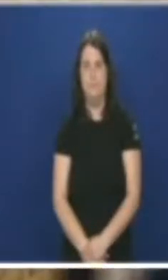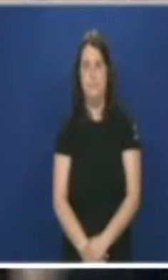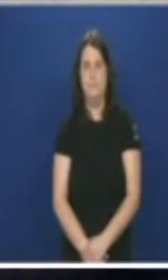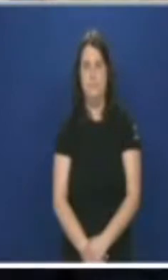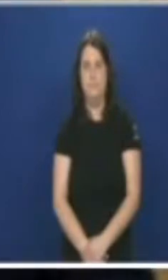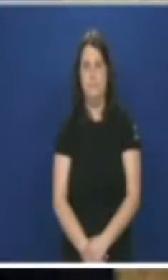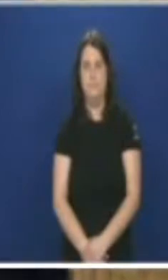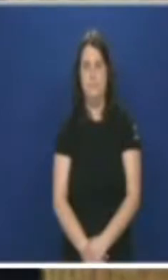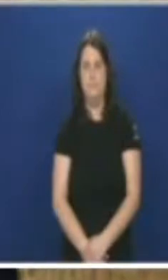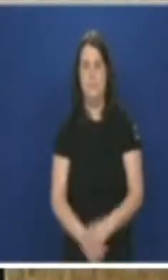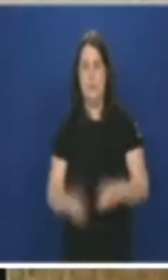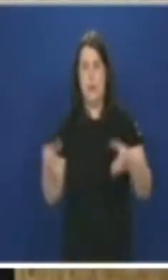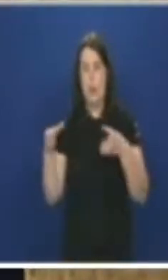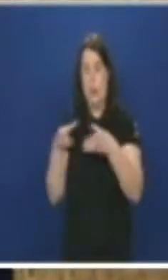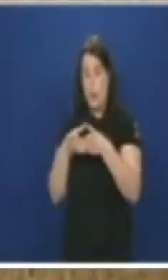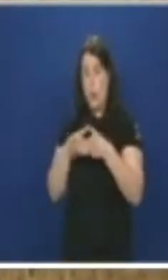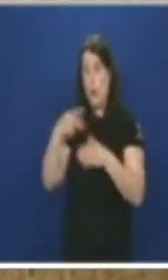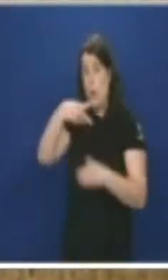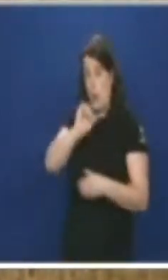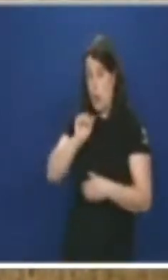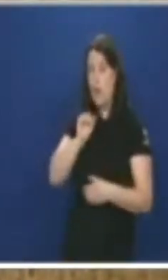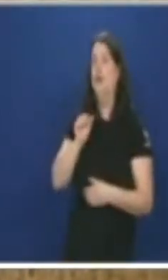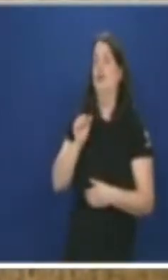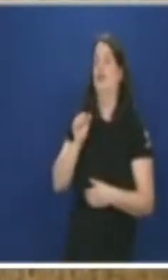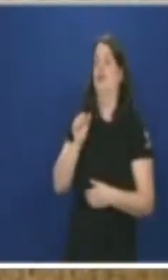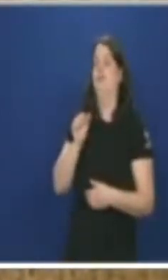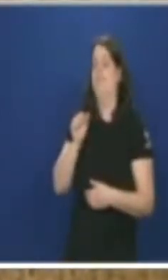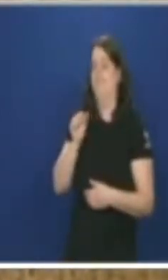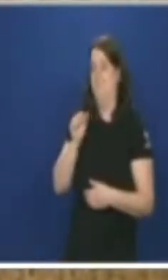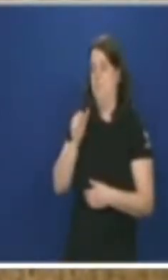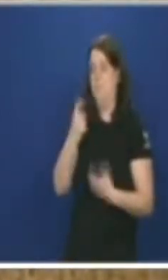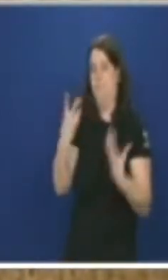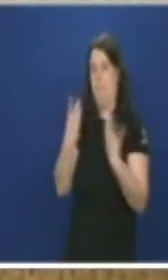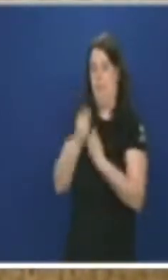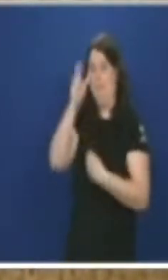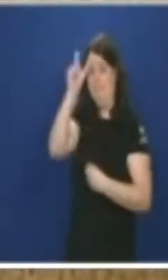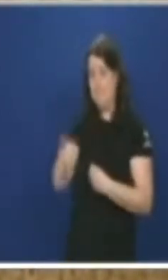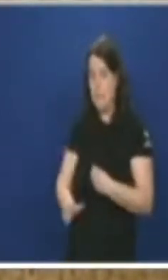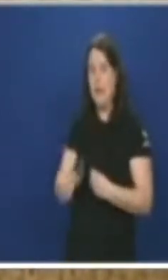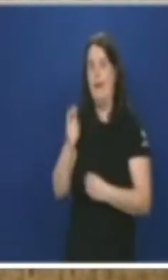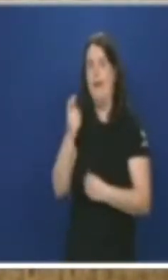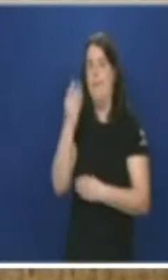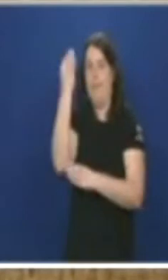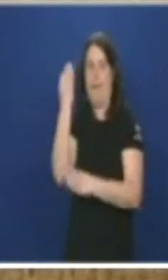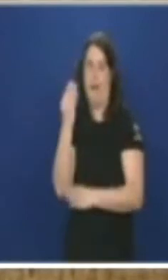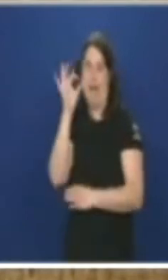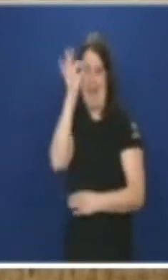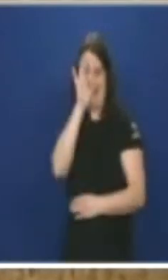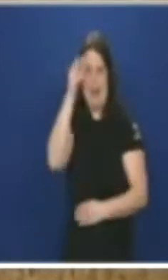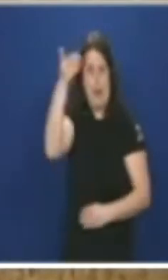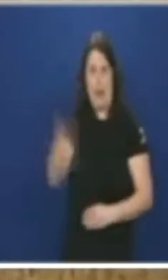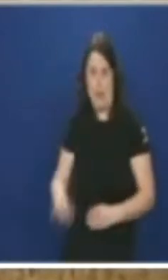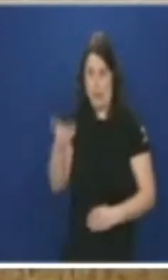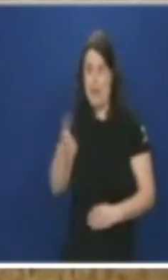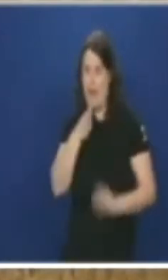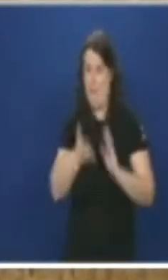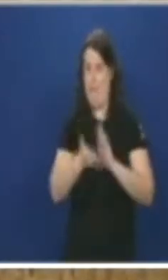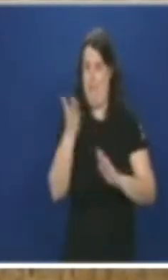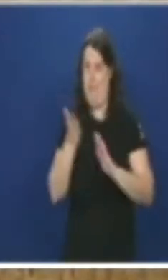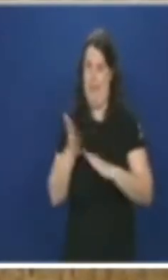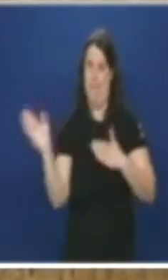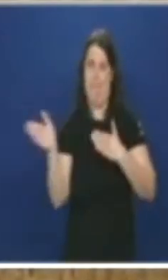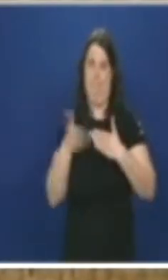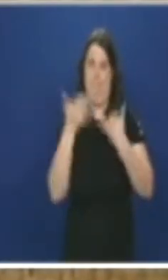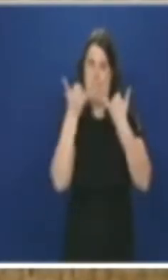Difícil de entender a xeración nos en a figura de Castelao. Agora sí que chegamos ao final. Clausura este acto de entrega das medallas